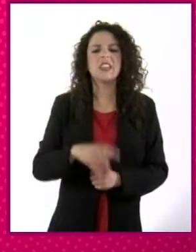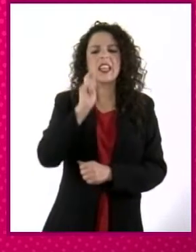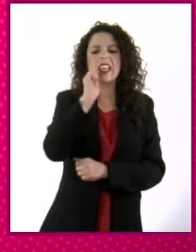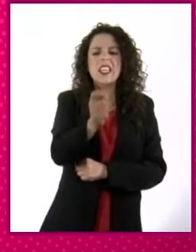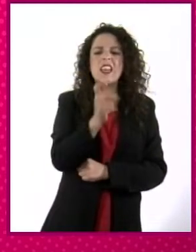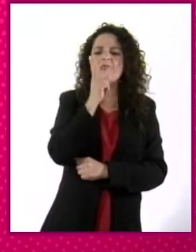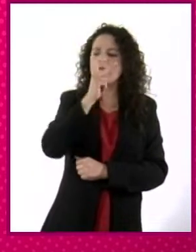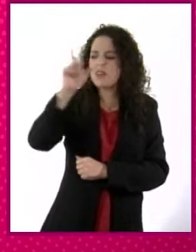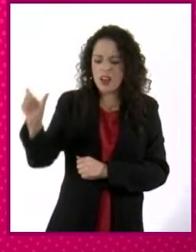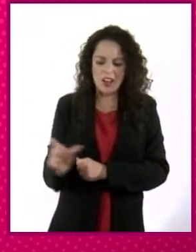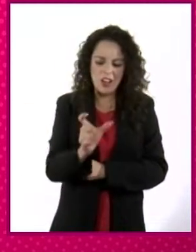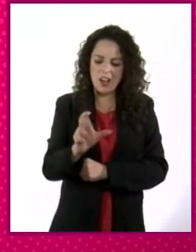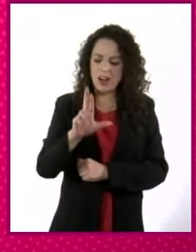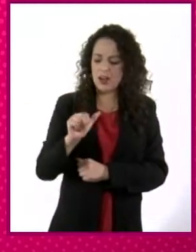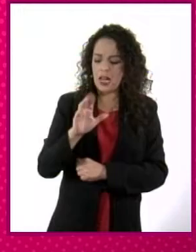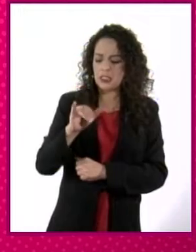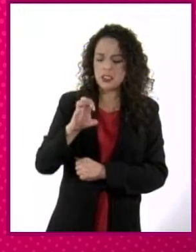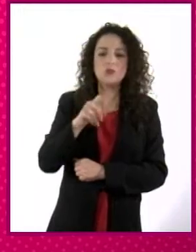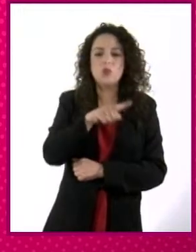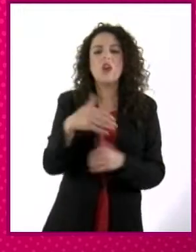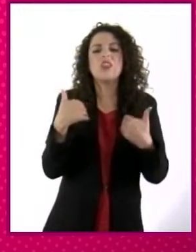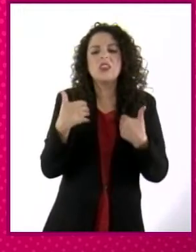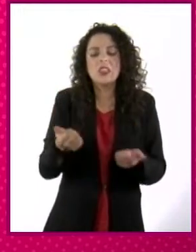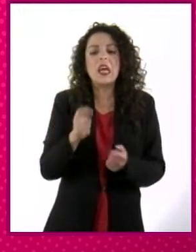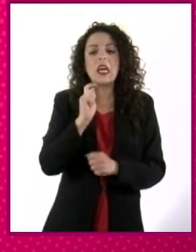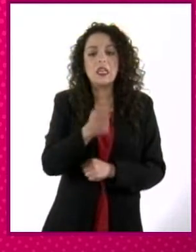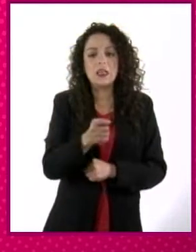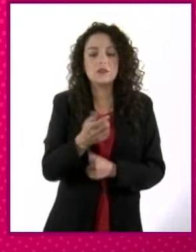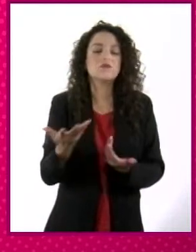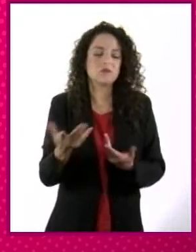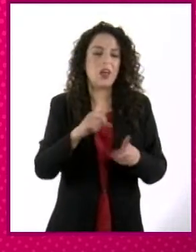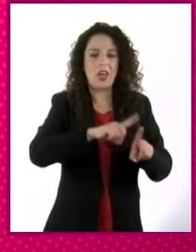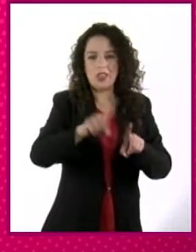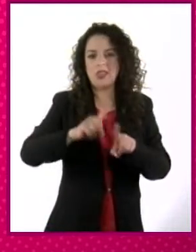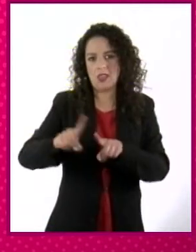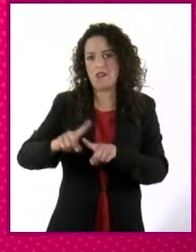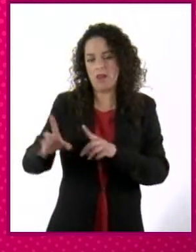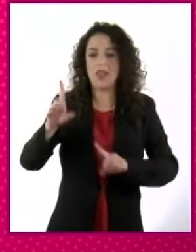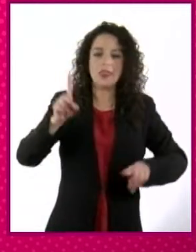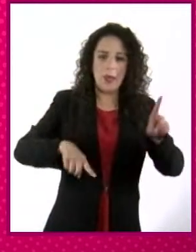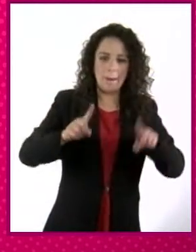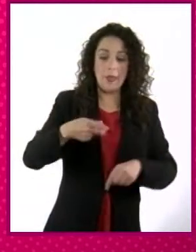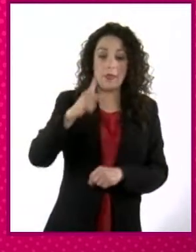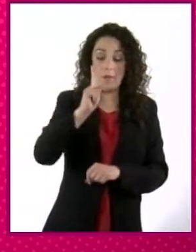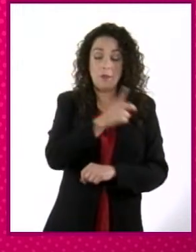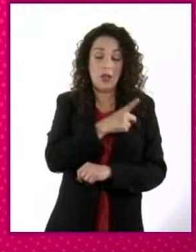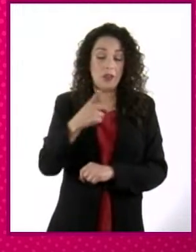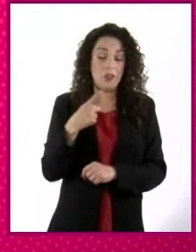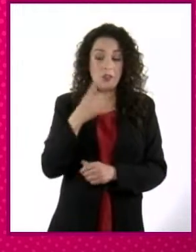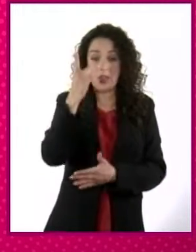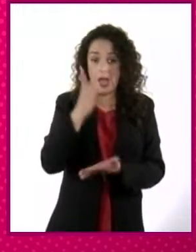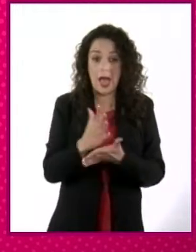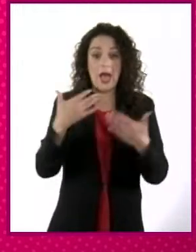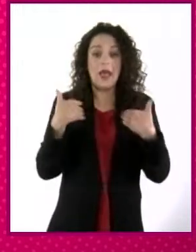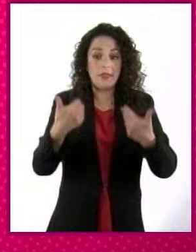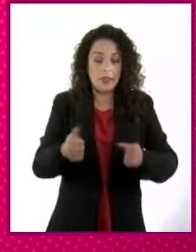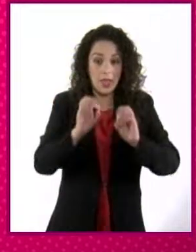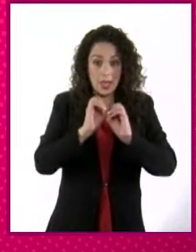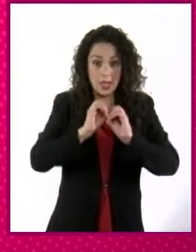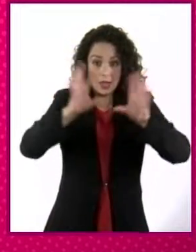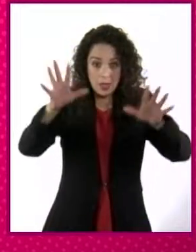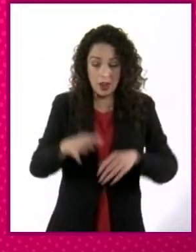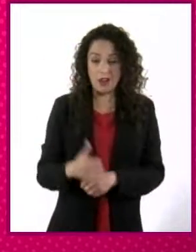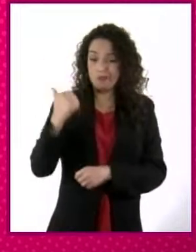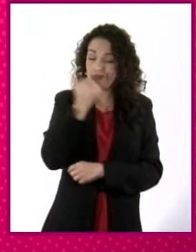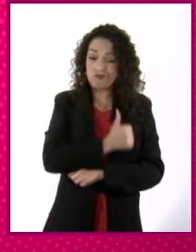racismo. Varía mucho. Lo que sí podemos estar muy claros es que lamentablemente México es un